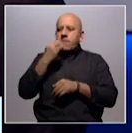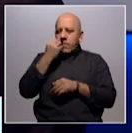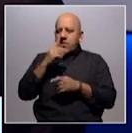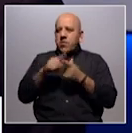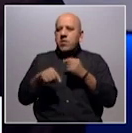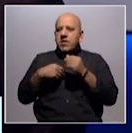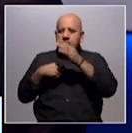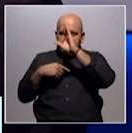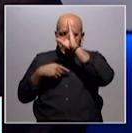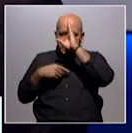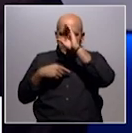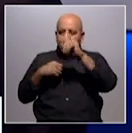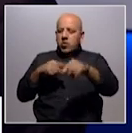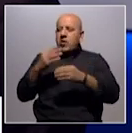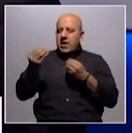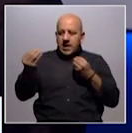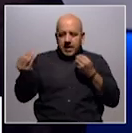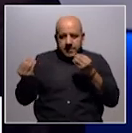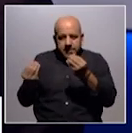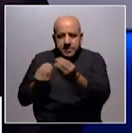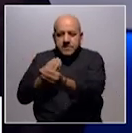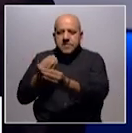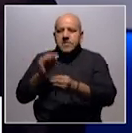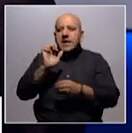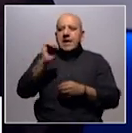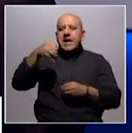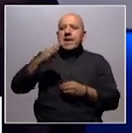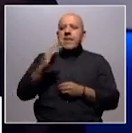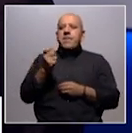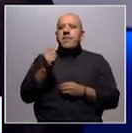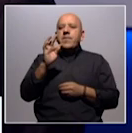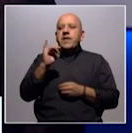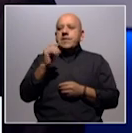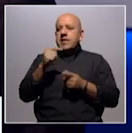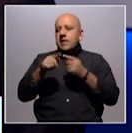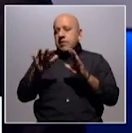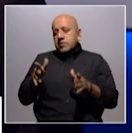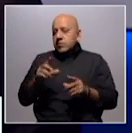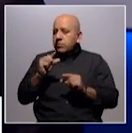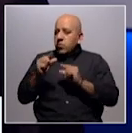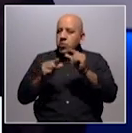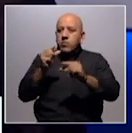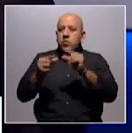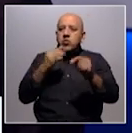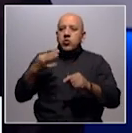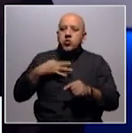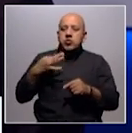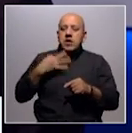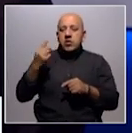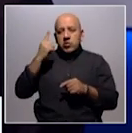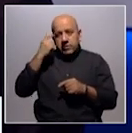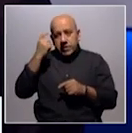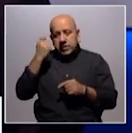aprendiendo a ser empáticos todo eso se hace con los años no hay otra manera y con mucho estudio